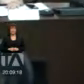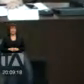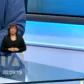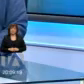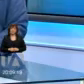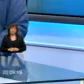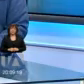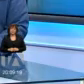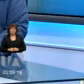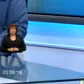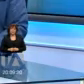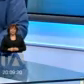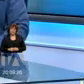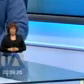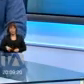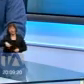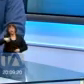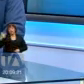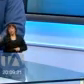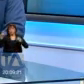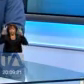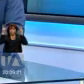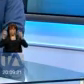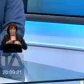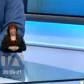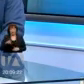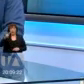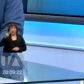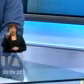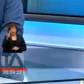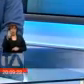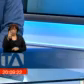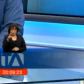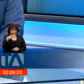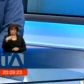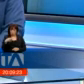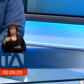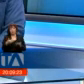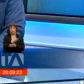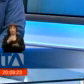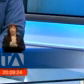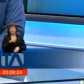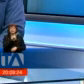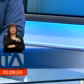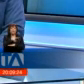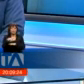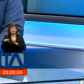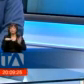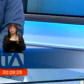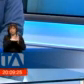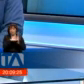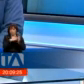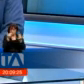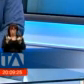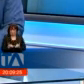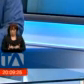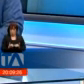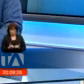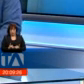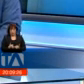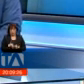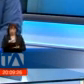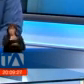horas. Otro tema, Ruth Arregui Solano fue designada como superintendenta de bancos con votación dividida en el Consejo